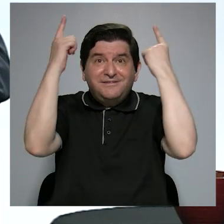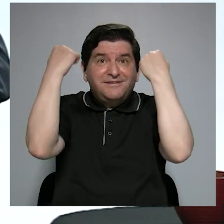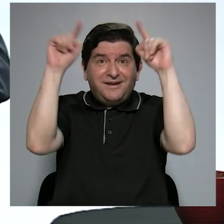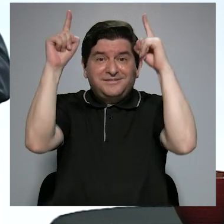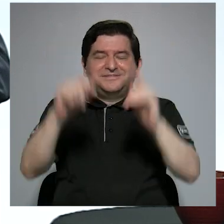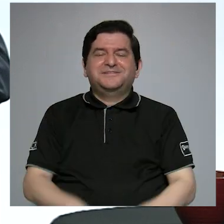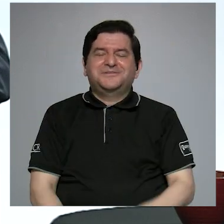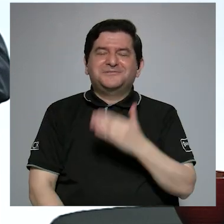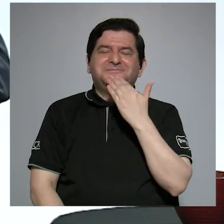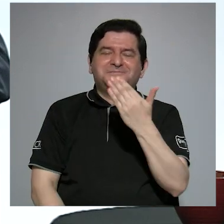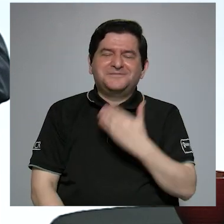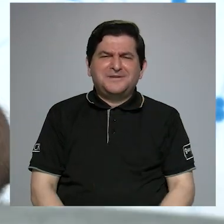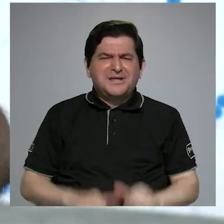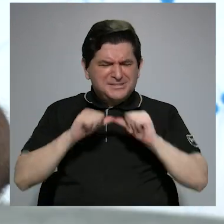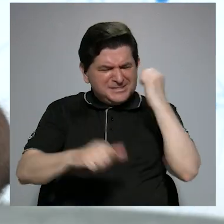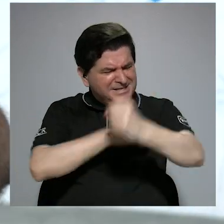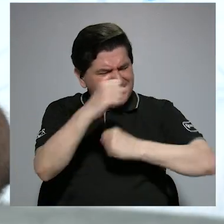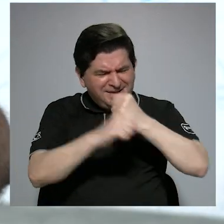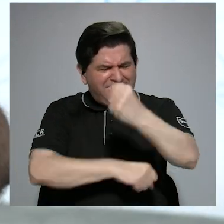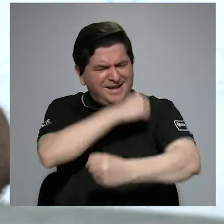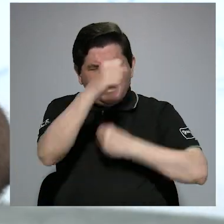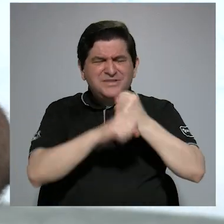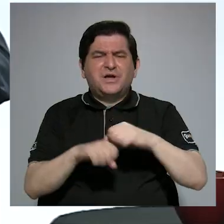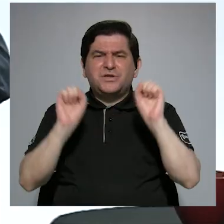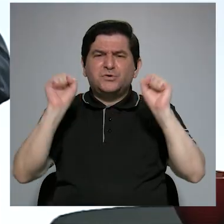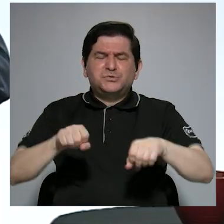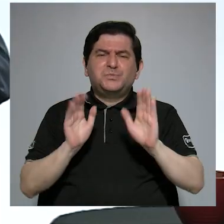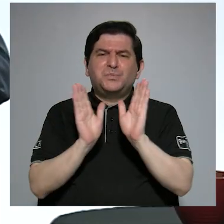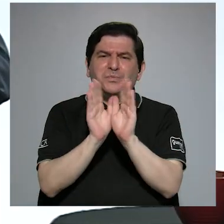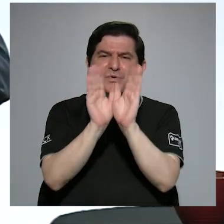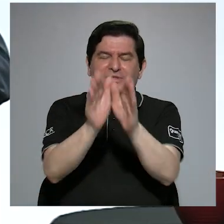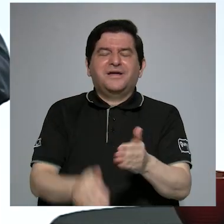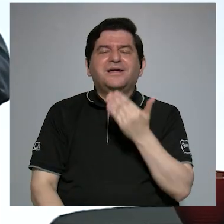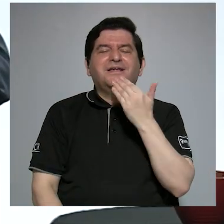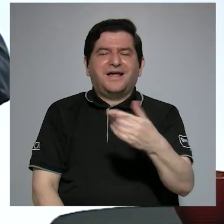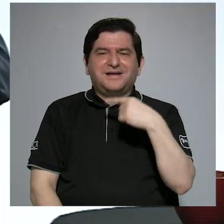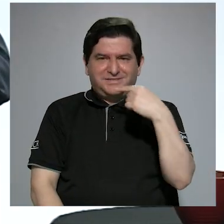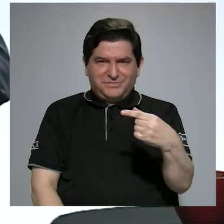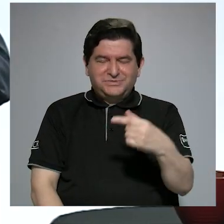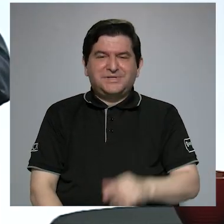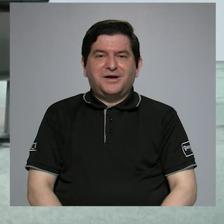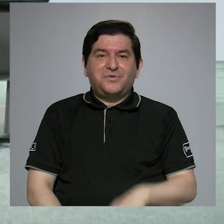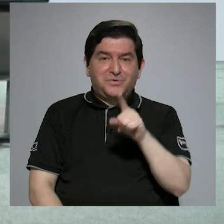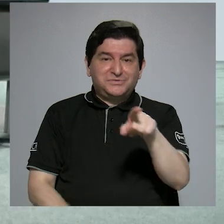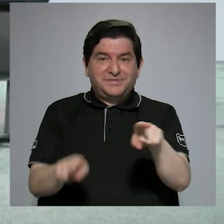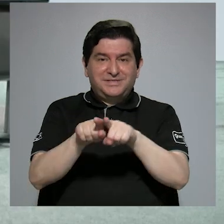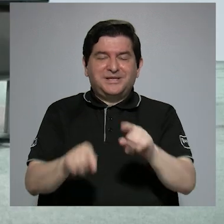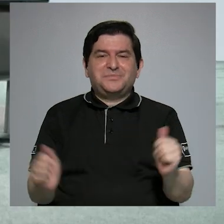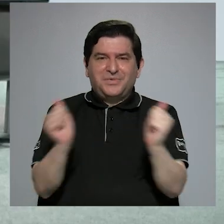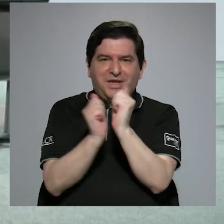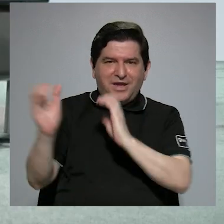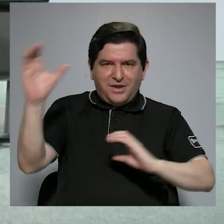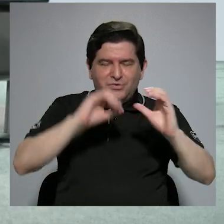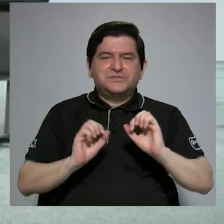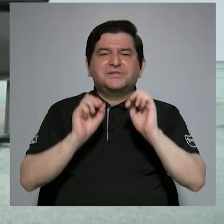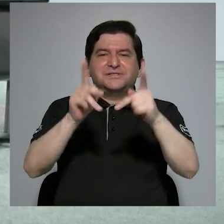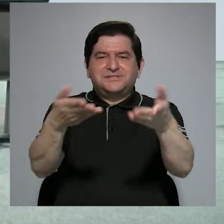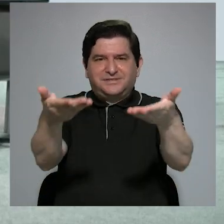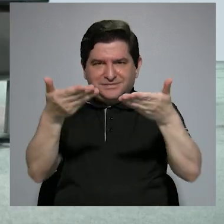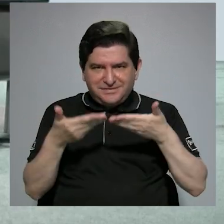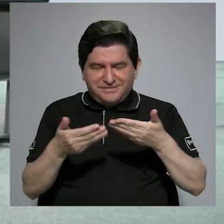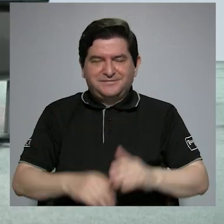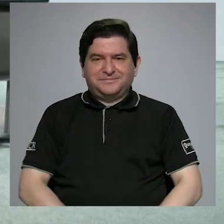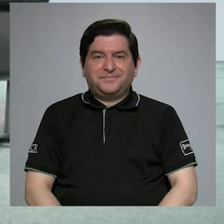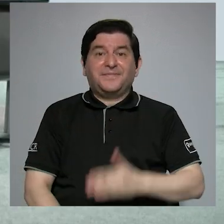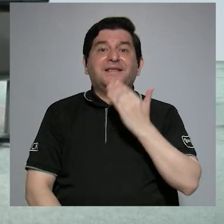muchos éxitos. Muchísimas gracias, que sean don Gustavo. muchos años más para Podemos Volar. Muchísimas gracias, don Gustavo, y gracias a ustedes en Conciencia por darnos este